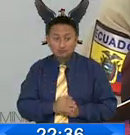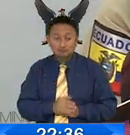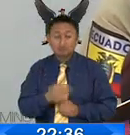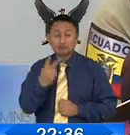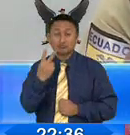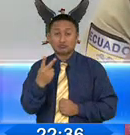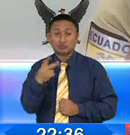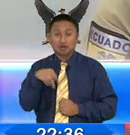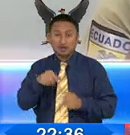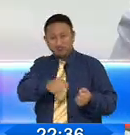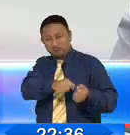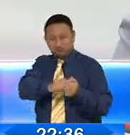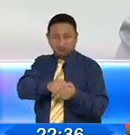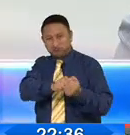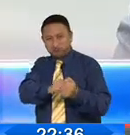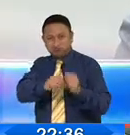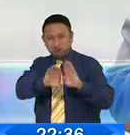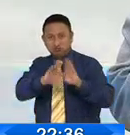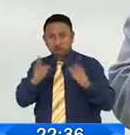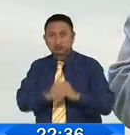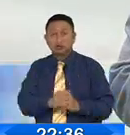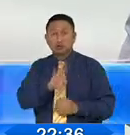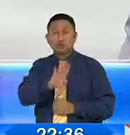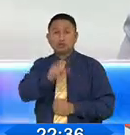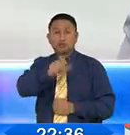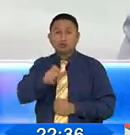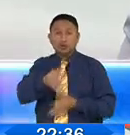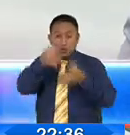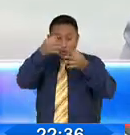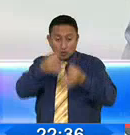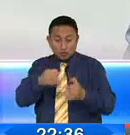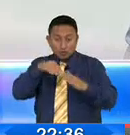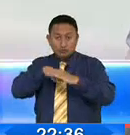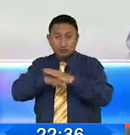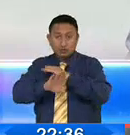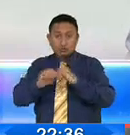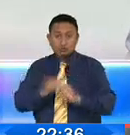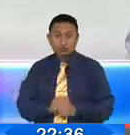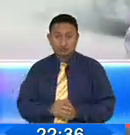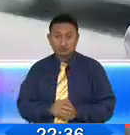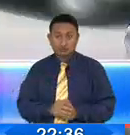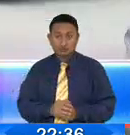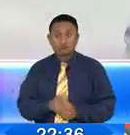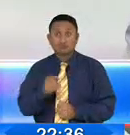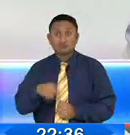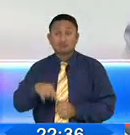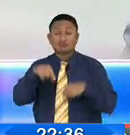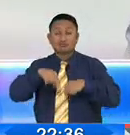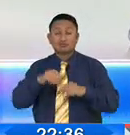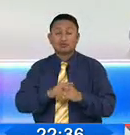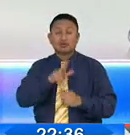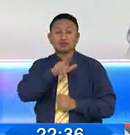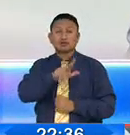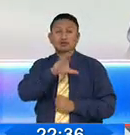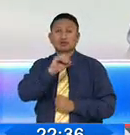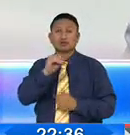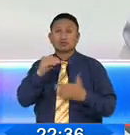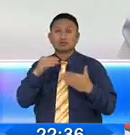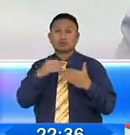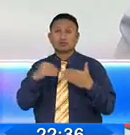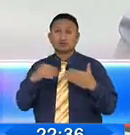bastante manipuladas. Los cuatro individuos fueron sorprendidos al interior. Aparentemente intentaban llevarse